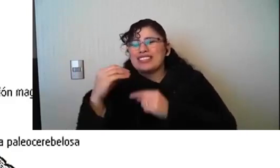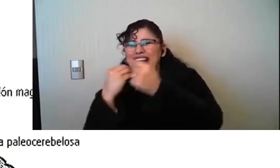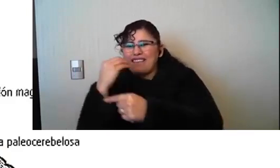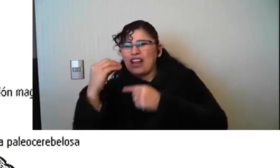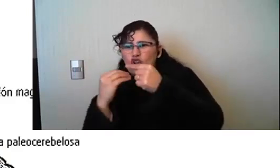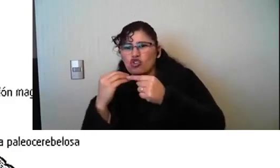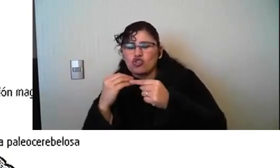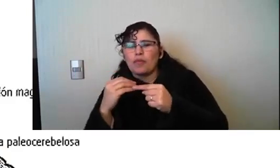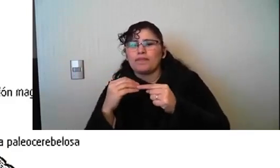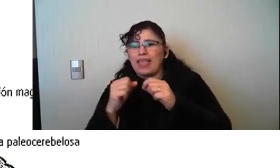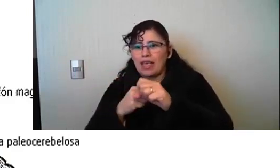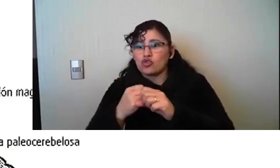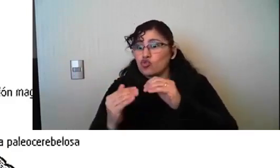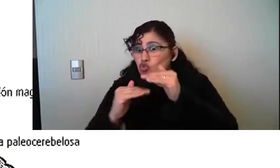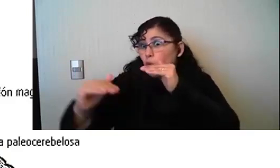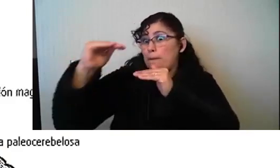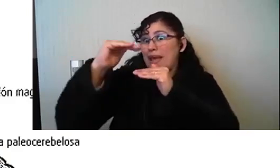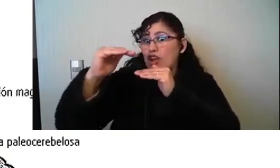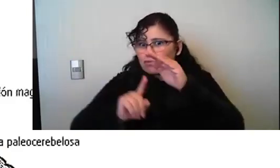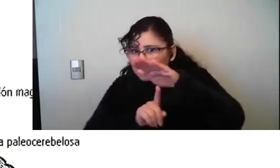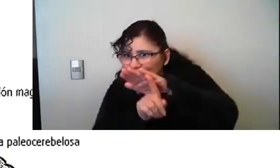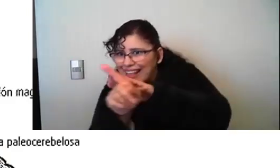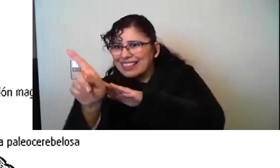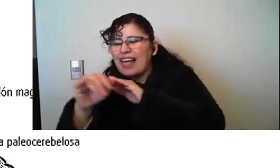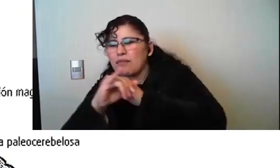el pedúnculo cerebeloso superior, vuelve a cruzar